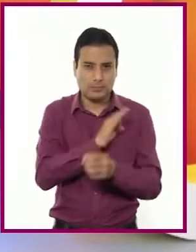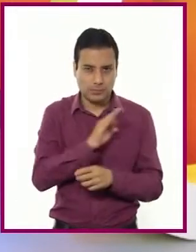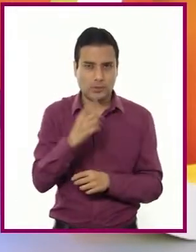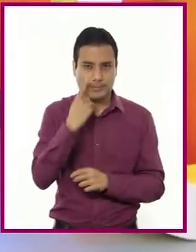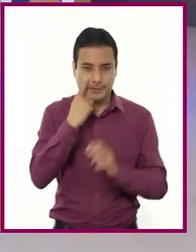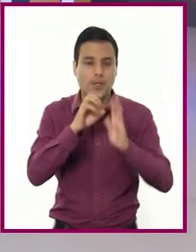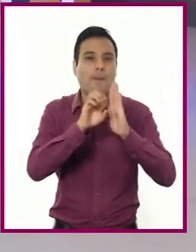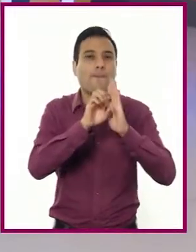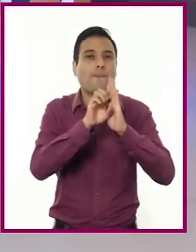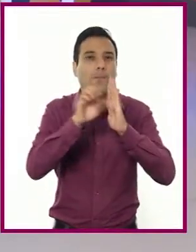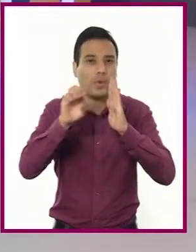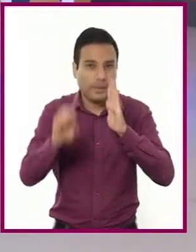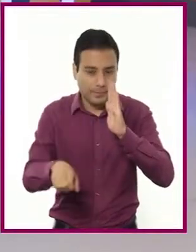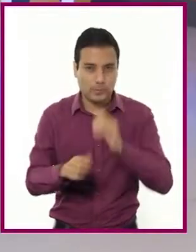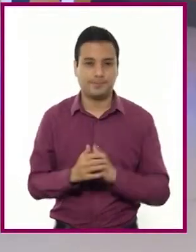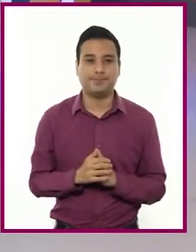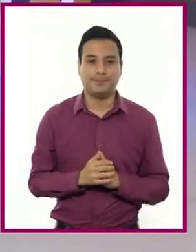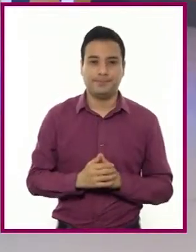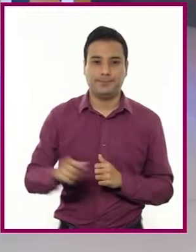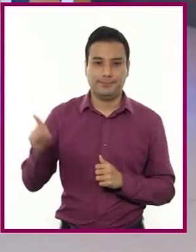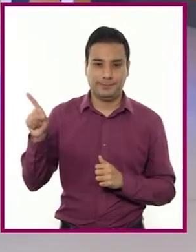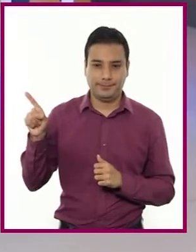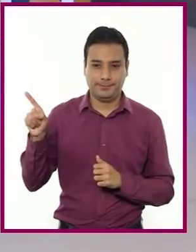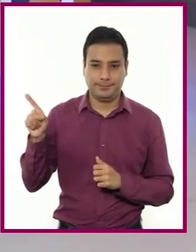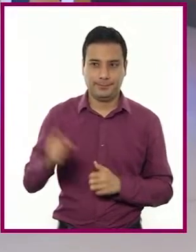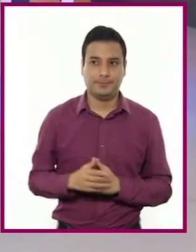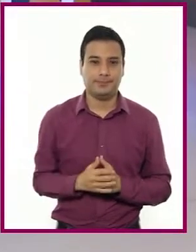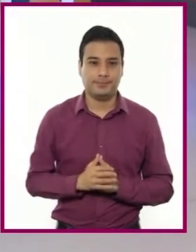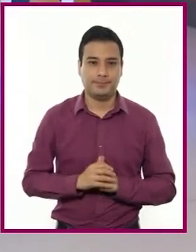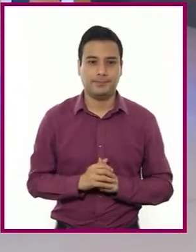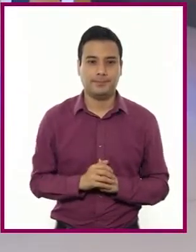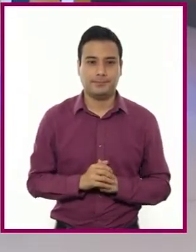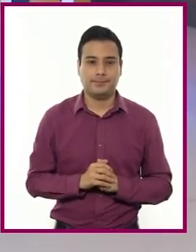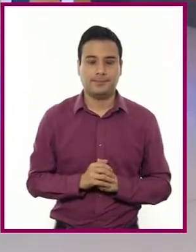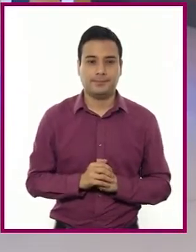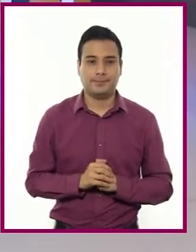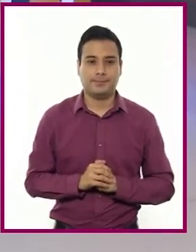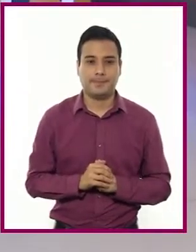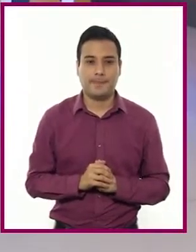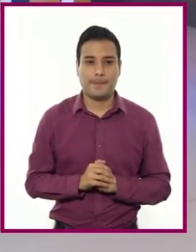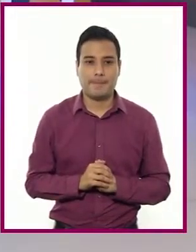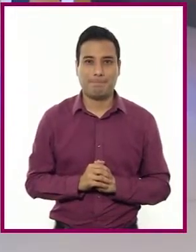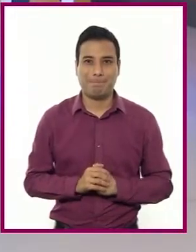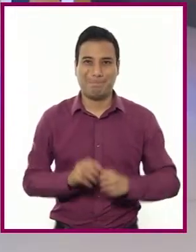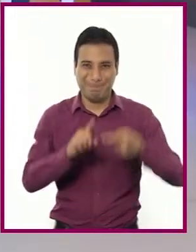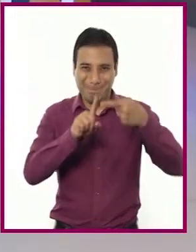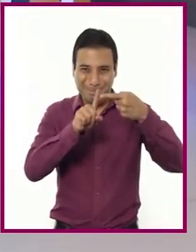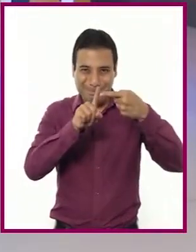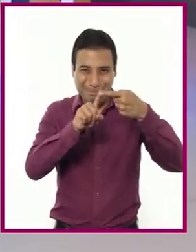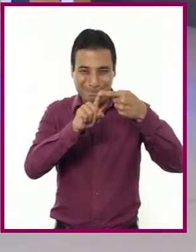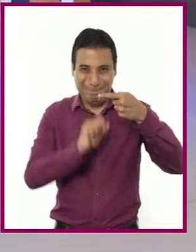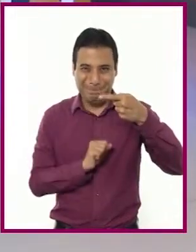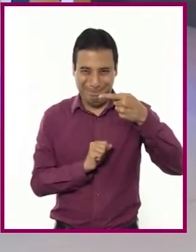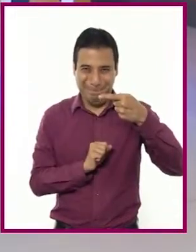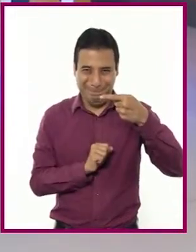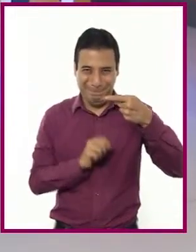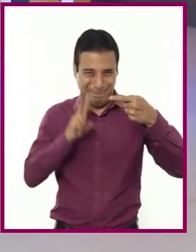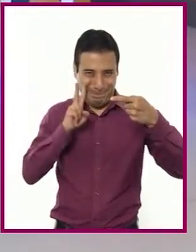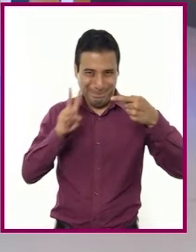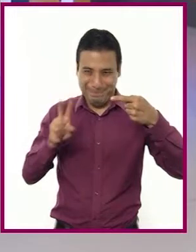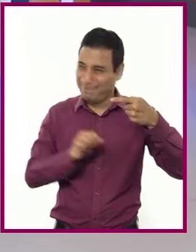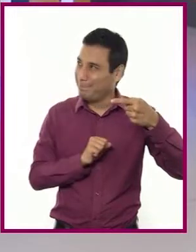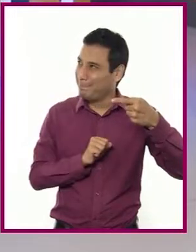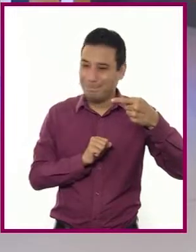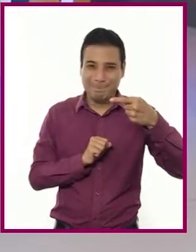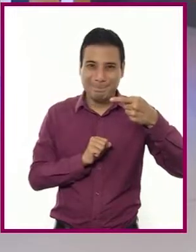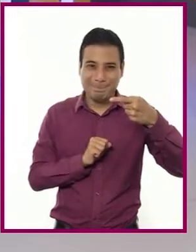Por ejemplo, en la expresión 3x² más 2y menos x² más 6y,